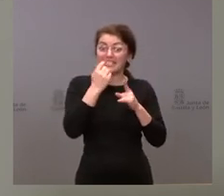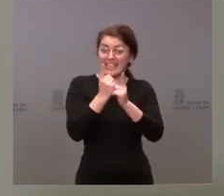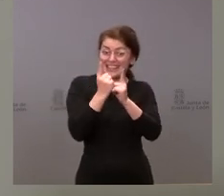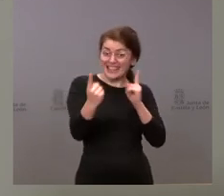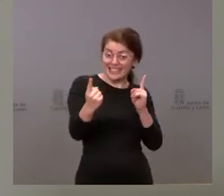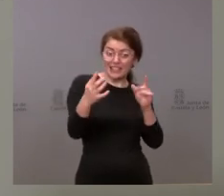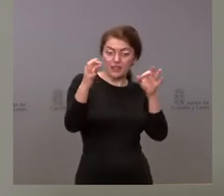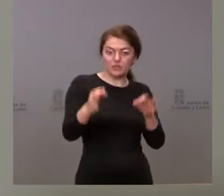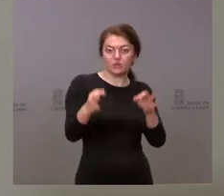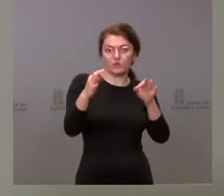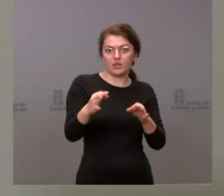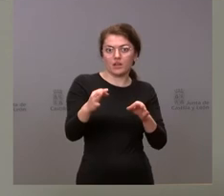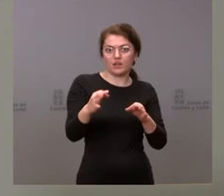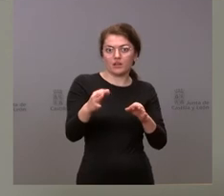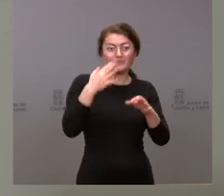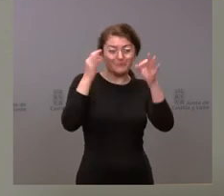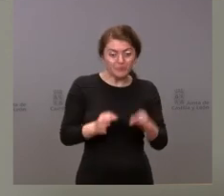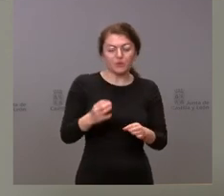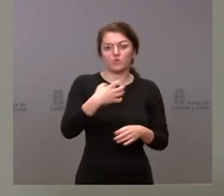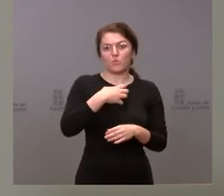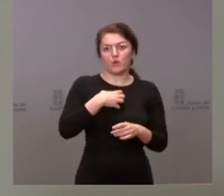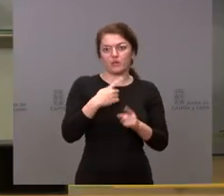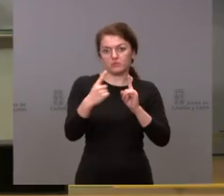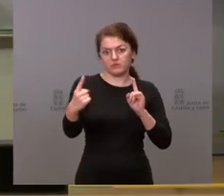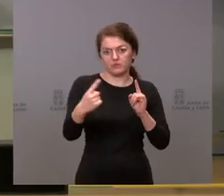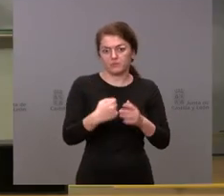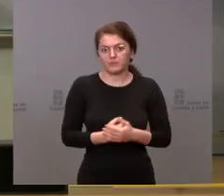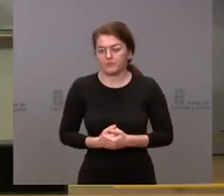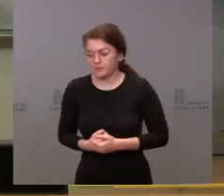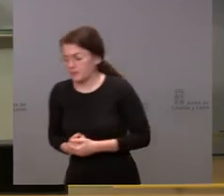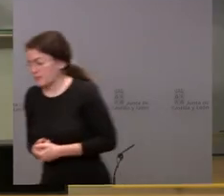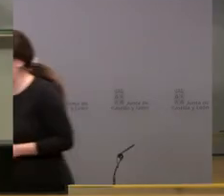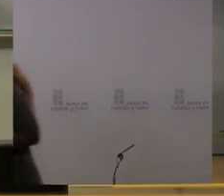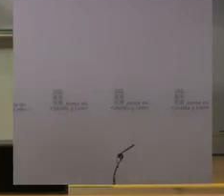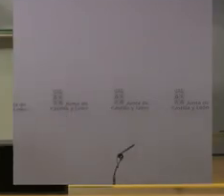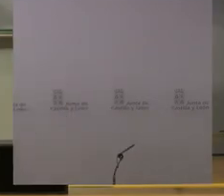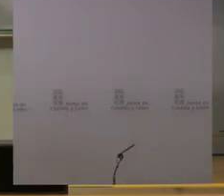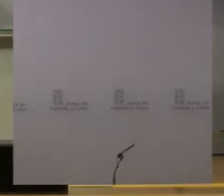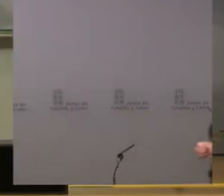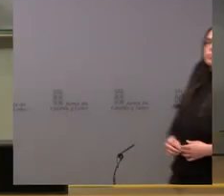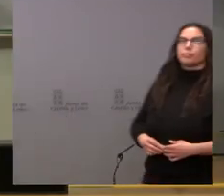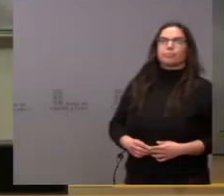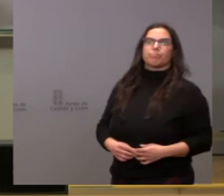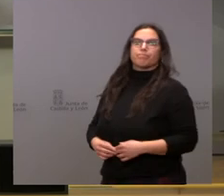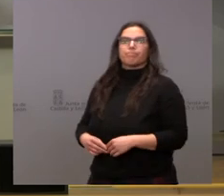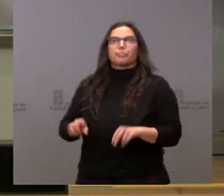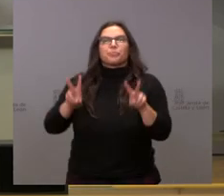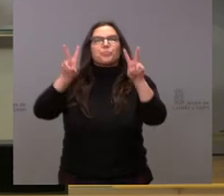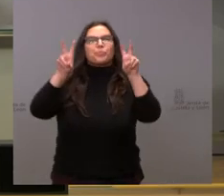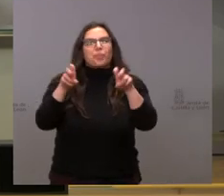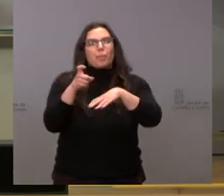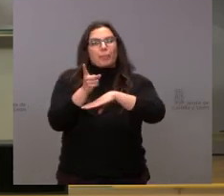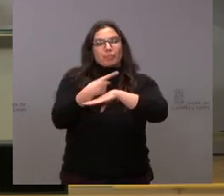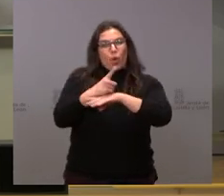de seguridad o no se pueda garantizar esas gracias seguridad si no sobre los suelos extras en américa usted ha dicho que es un asunto que